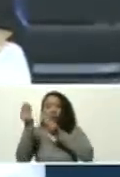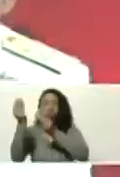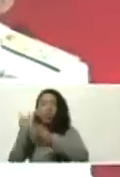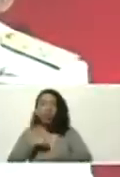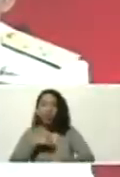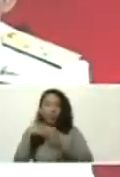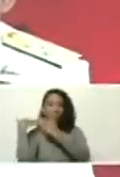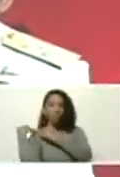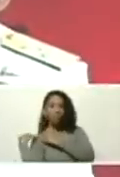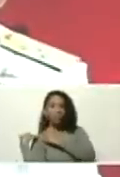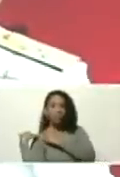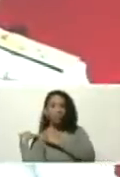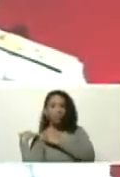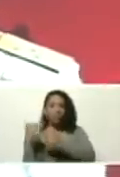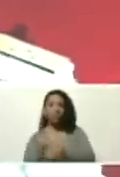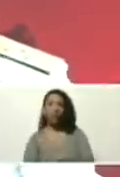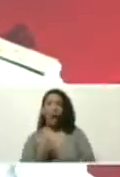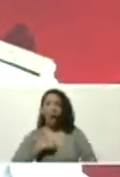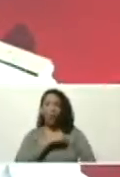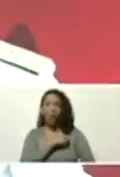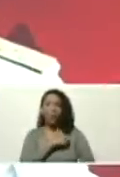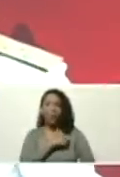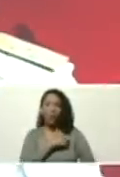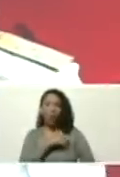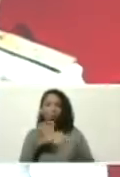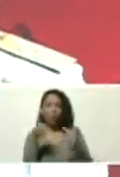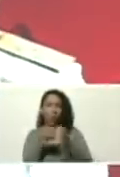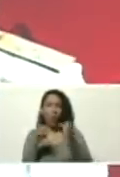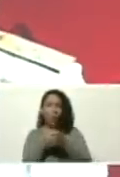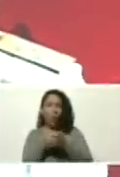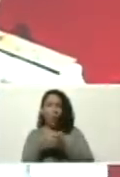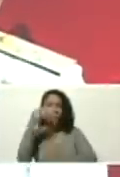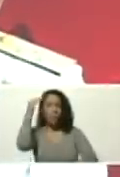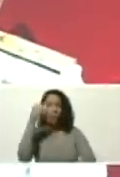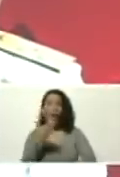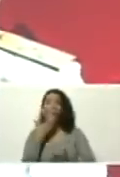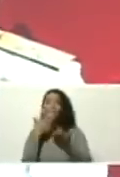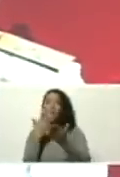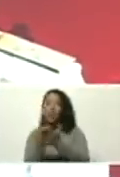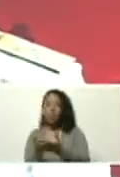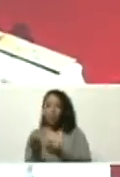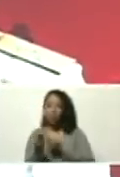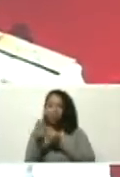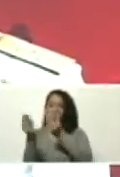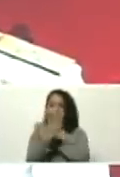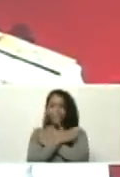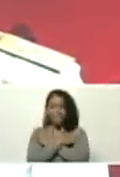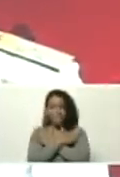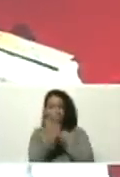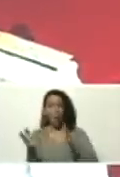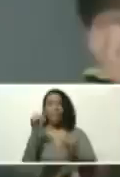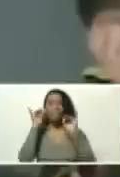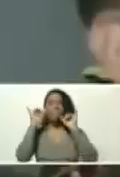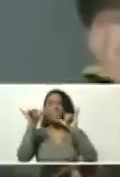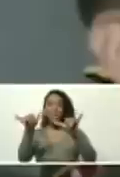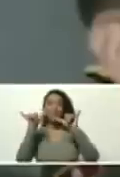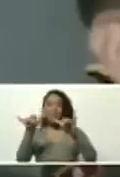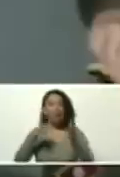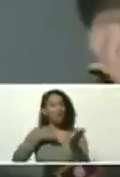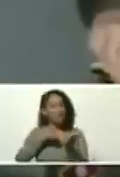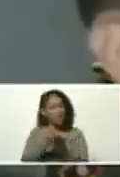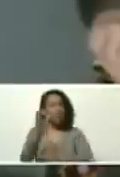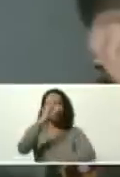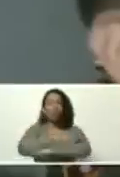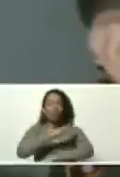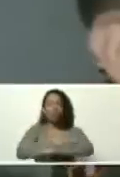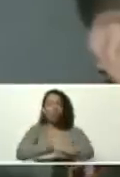cargos. A nuestras tripulaciones les pedimos entregar la misma lealtad, disciplina